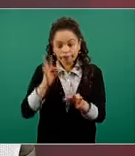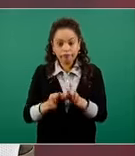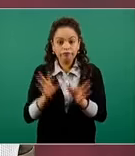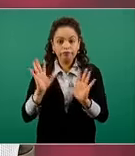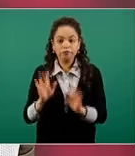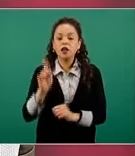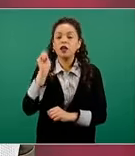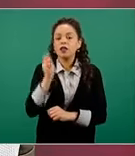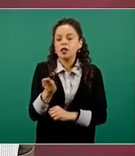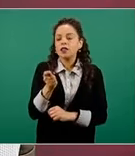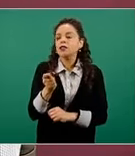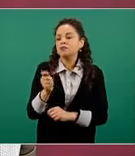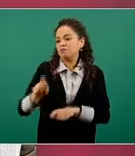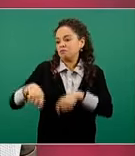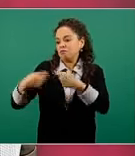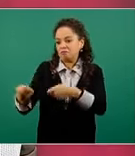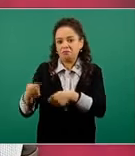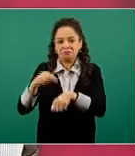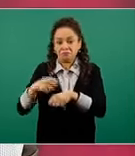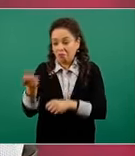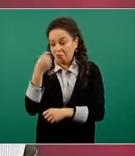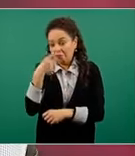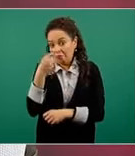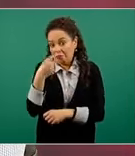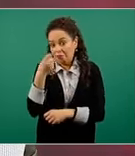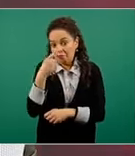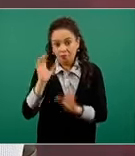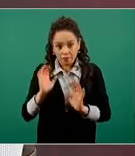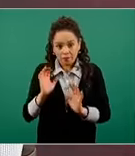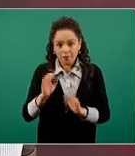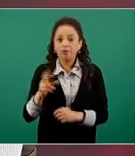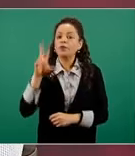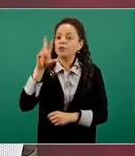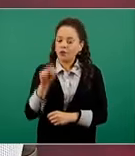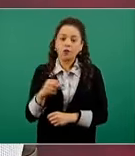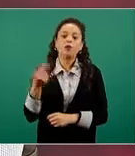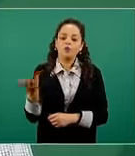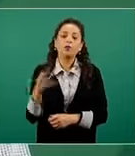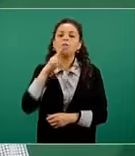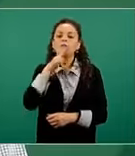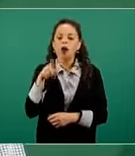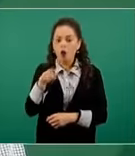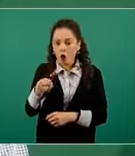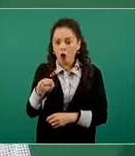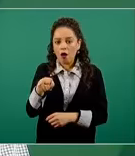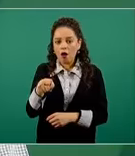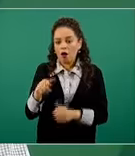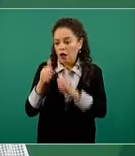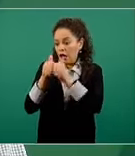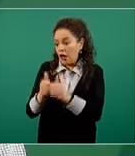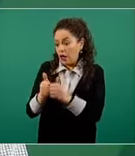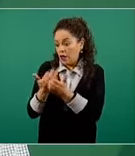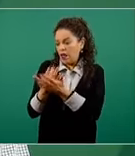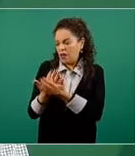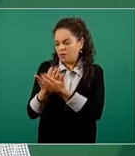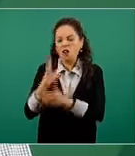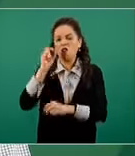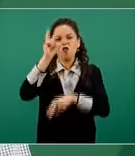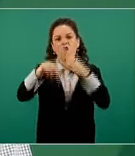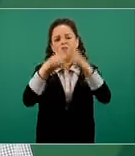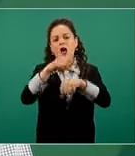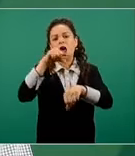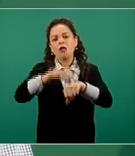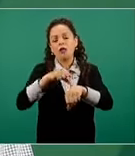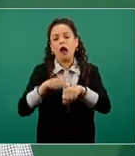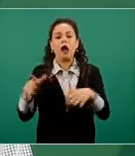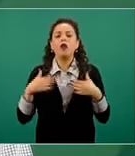hayan recetado, ¿no? Y en vez de demandar atención médica oportuna, estar confiando o estar esperanzado en